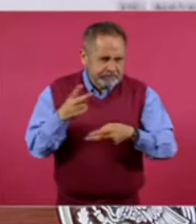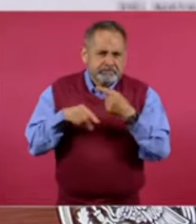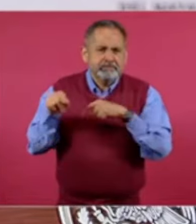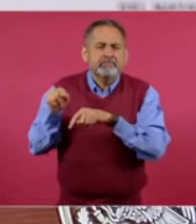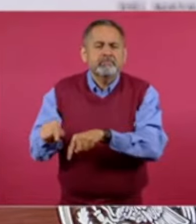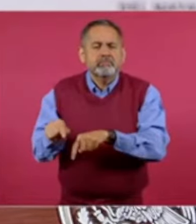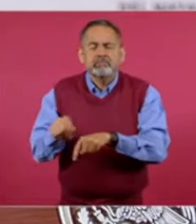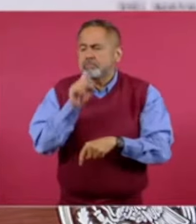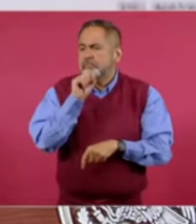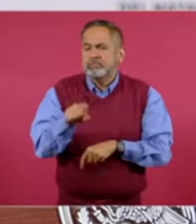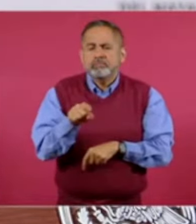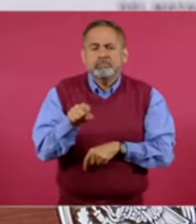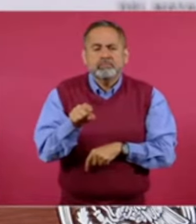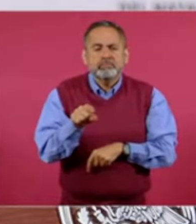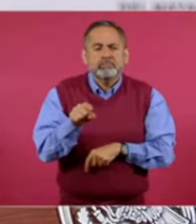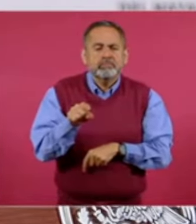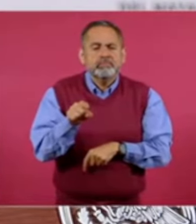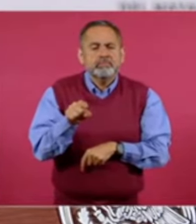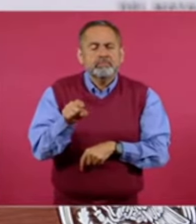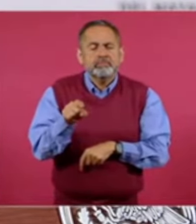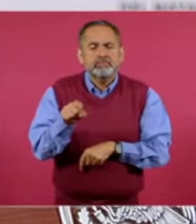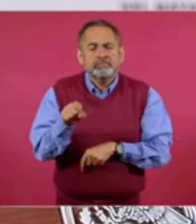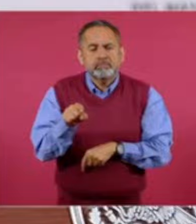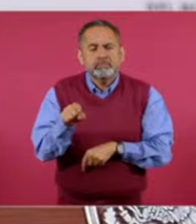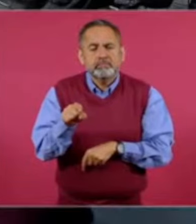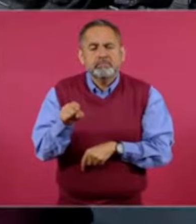estuvo también